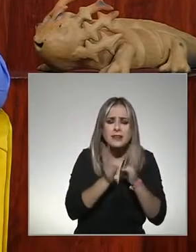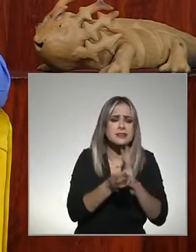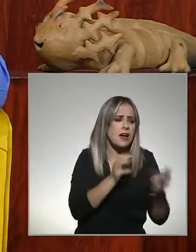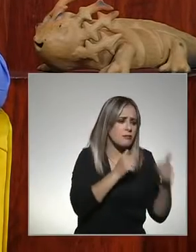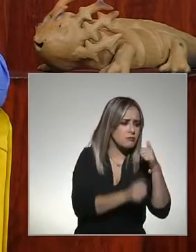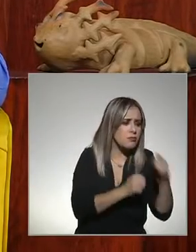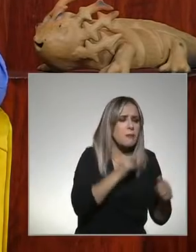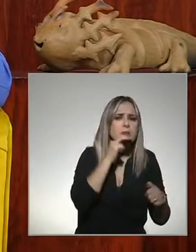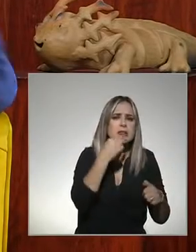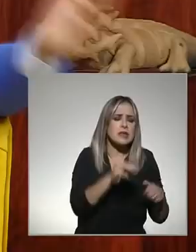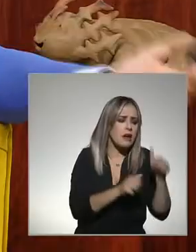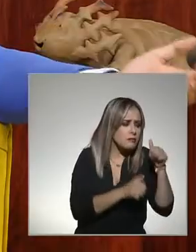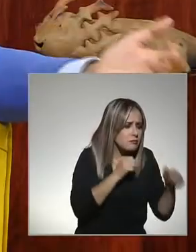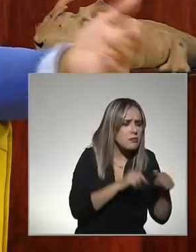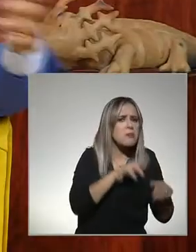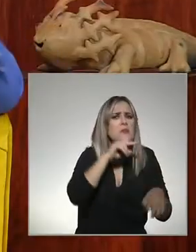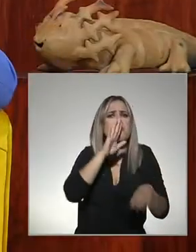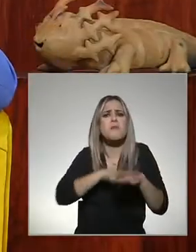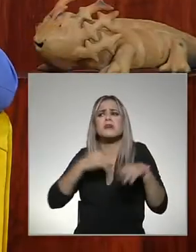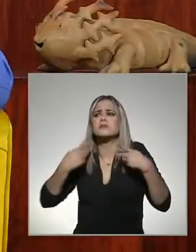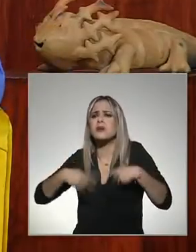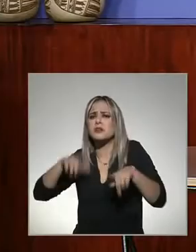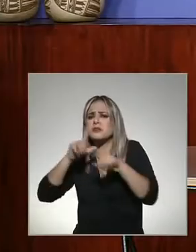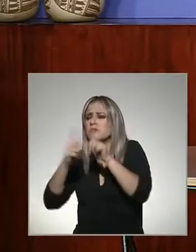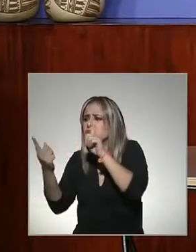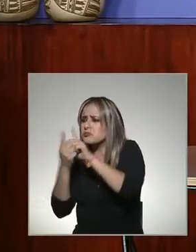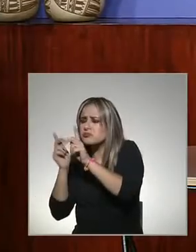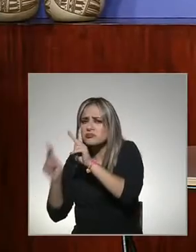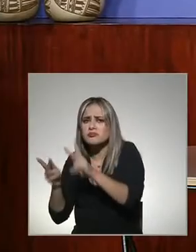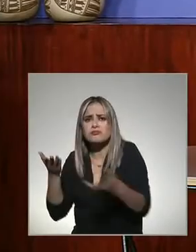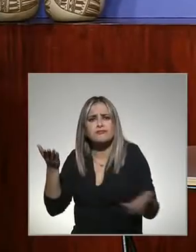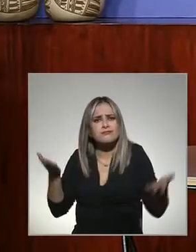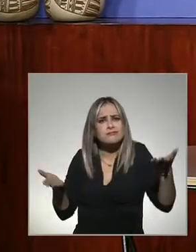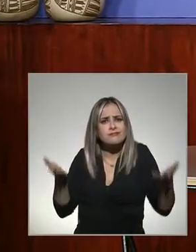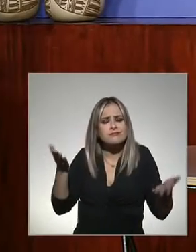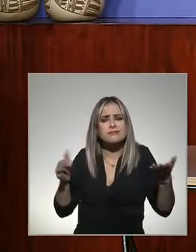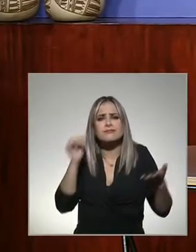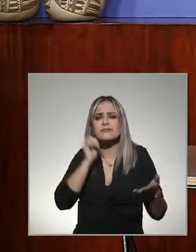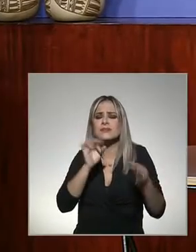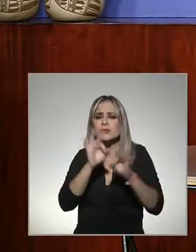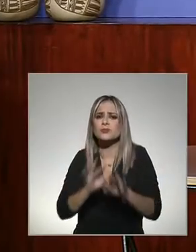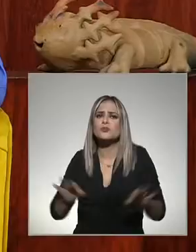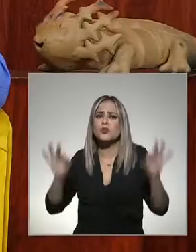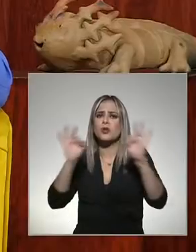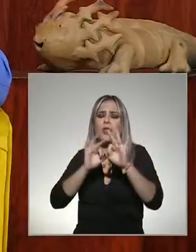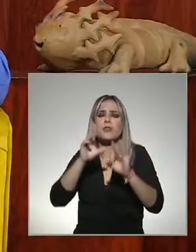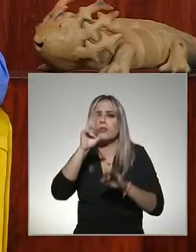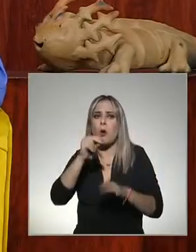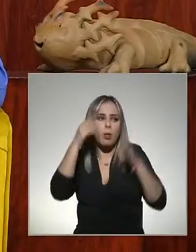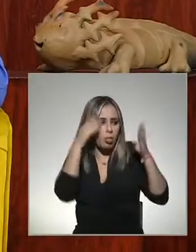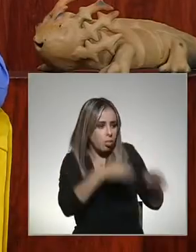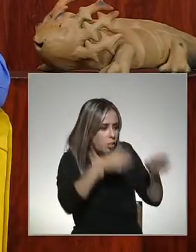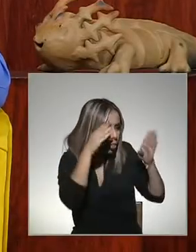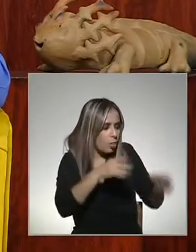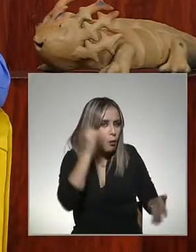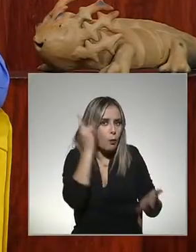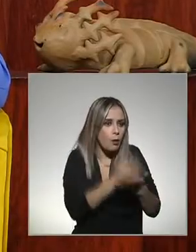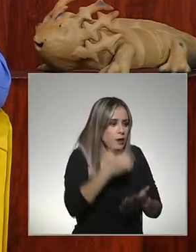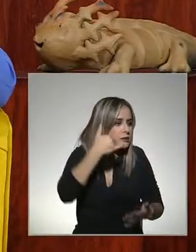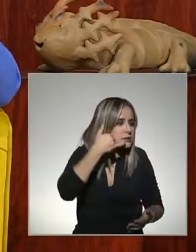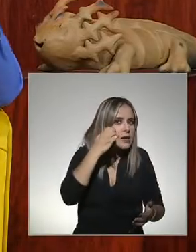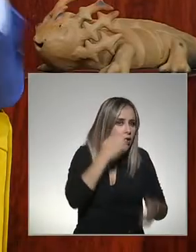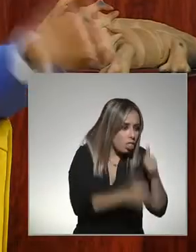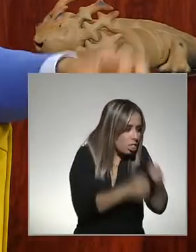de mensajería, podemos platicar cara a cara con las personas. O sea, entonces, no hay que perder de vista que lo que se hace en un teléfono